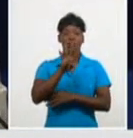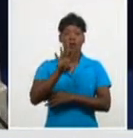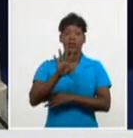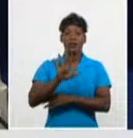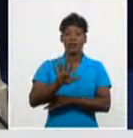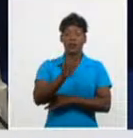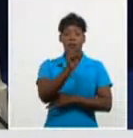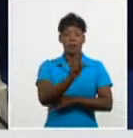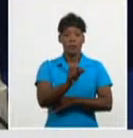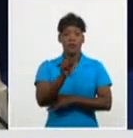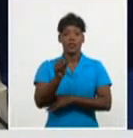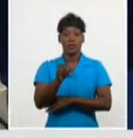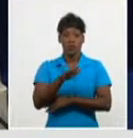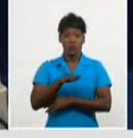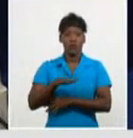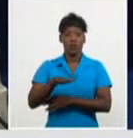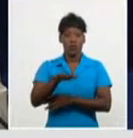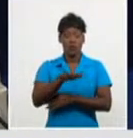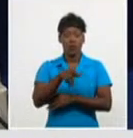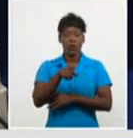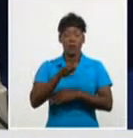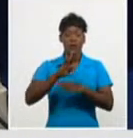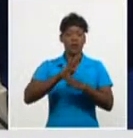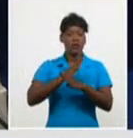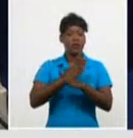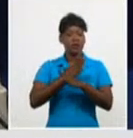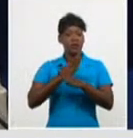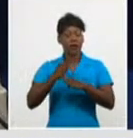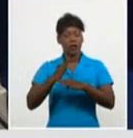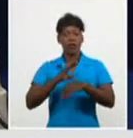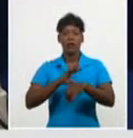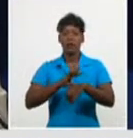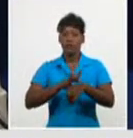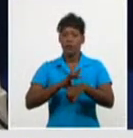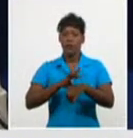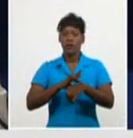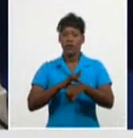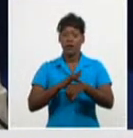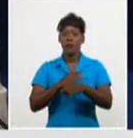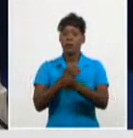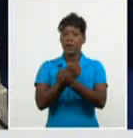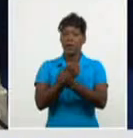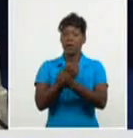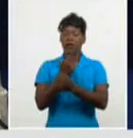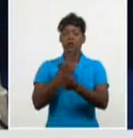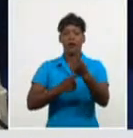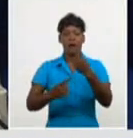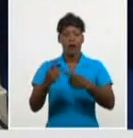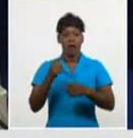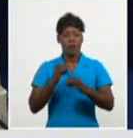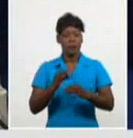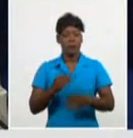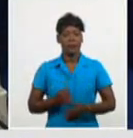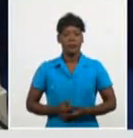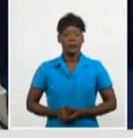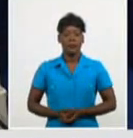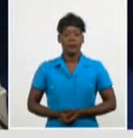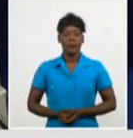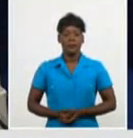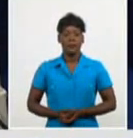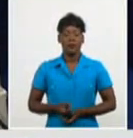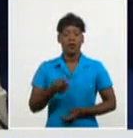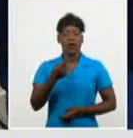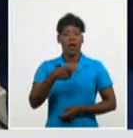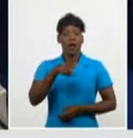personas por determinado riesgo clínico epidemiológico. En el día de ayer se estudiaron